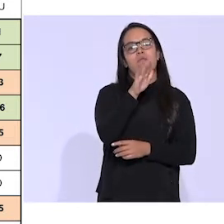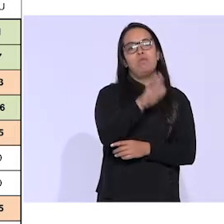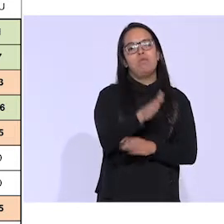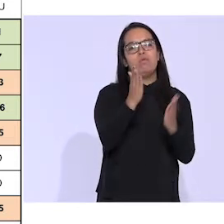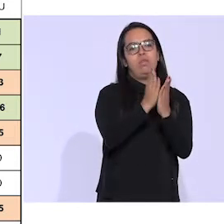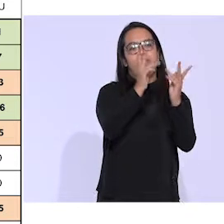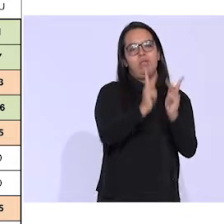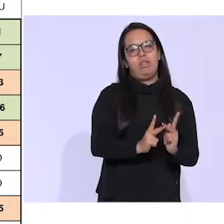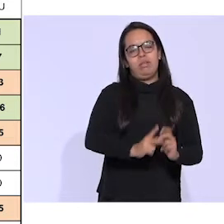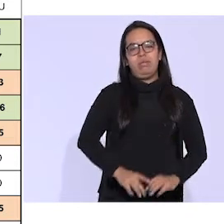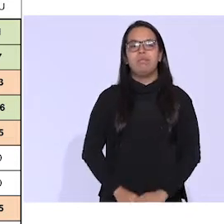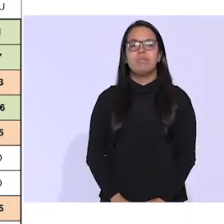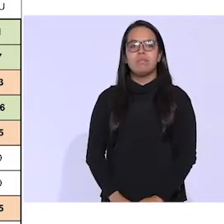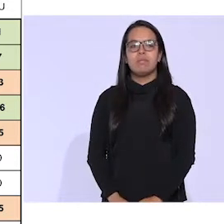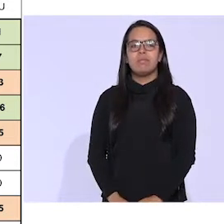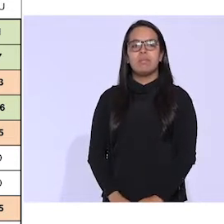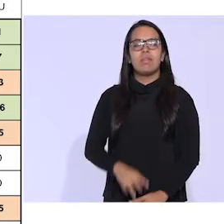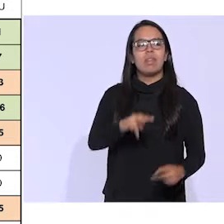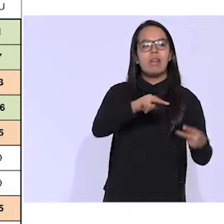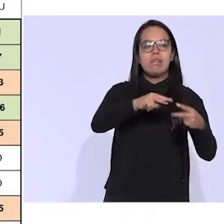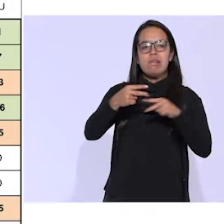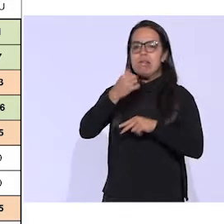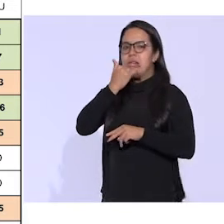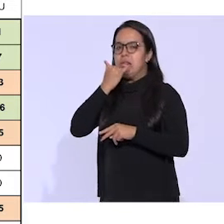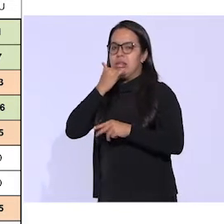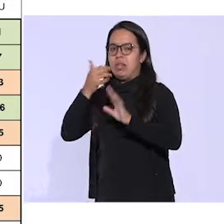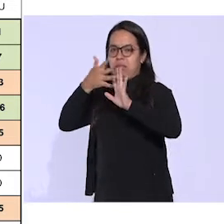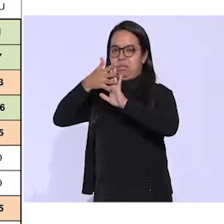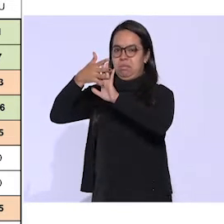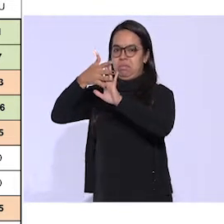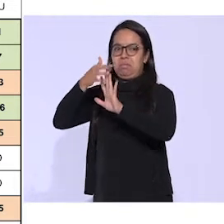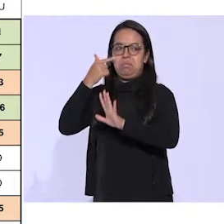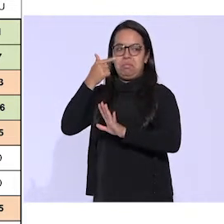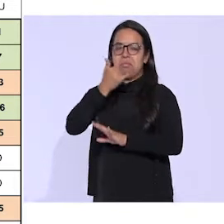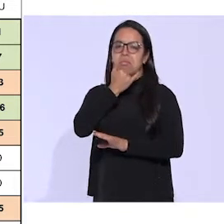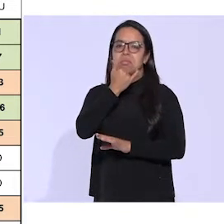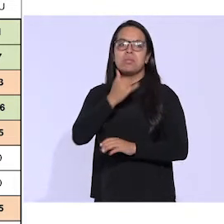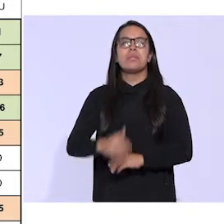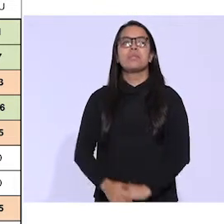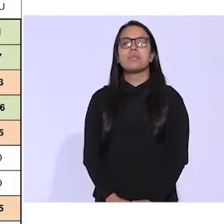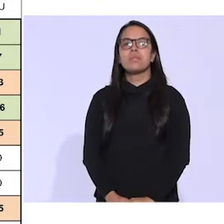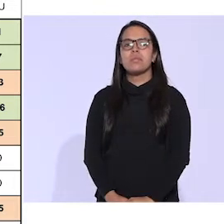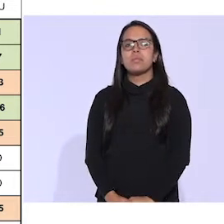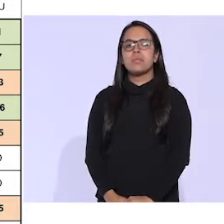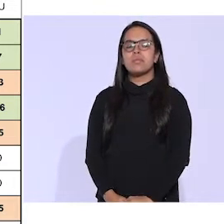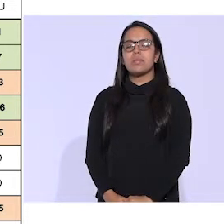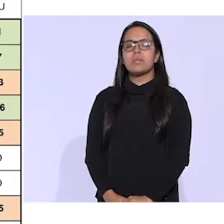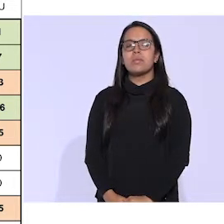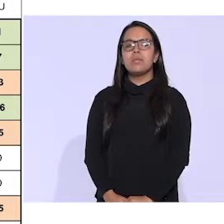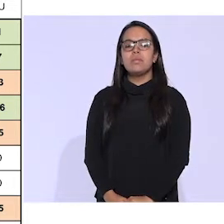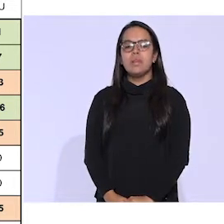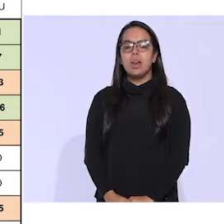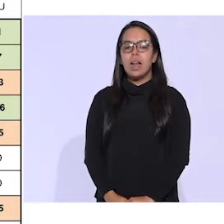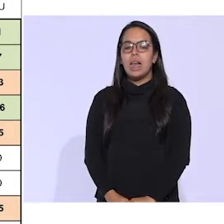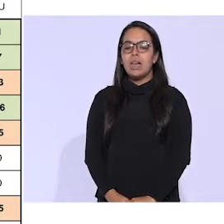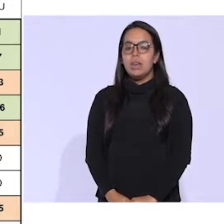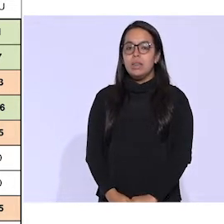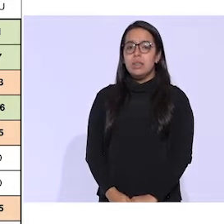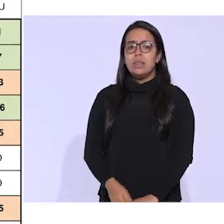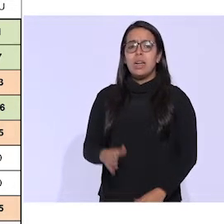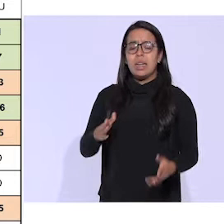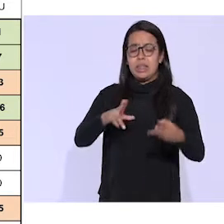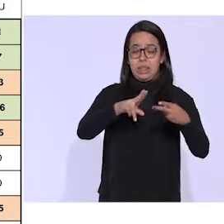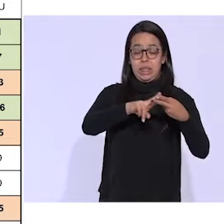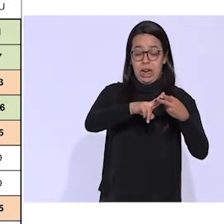ocurriendo. Y ahora vamos a ver lo que ocurre en esta tabla. Lo primero, ya os lo he adelantado antes, no hay una